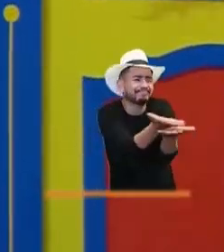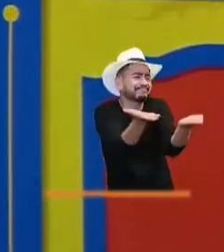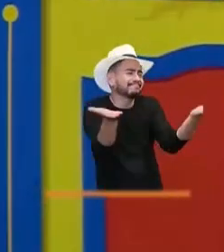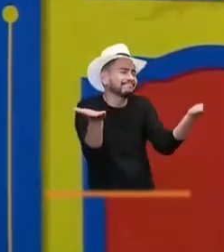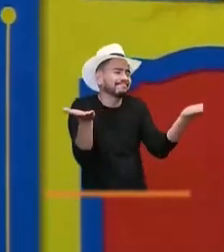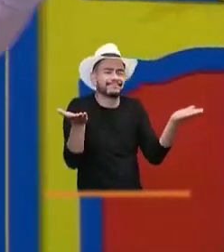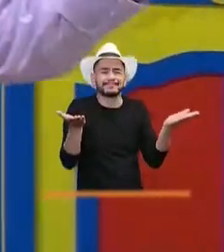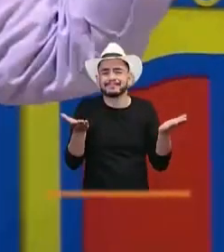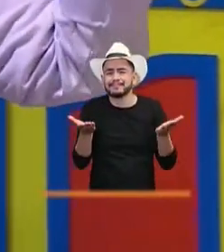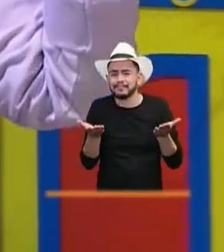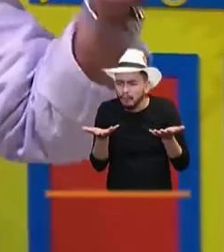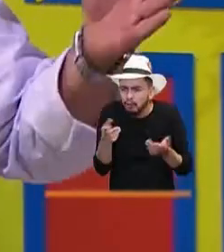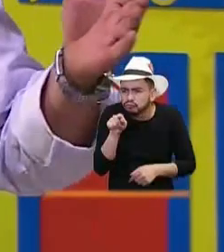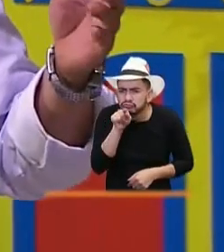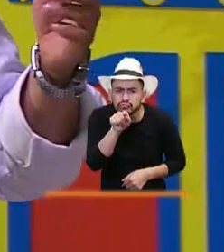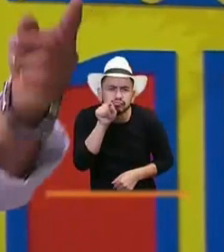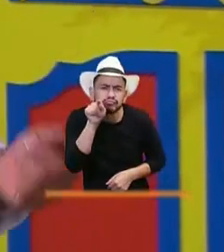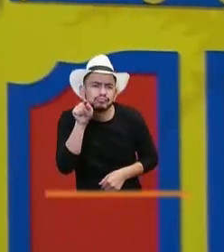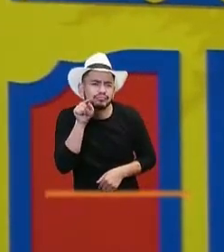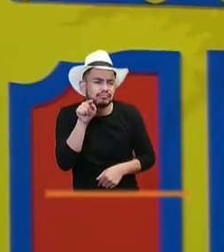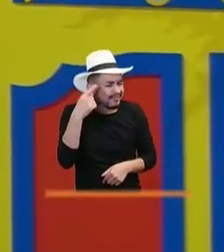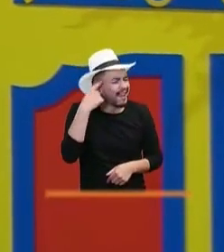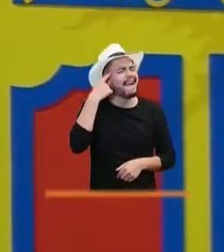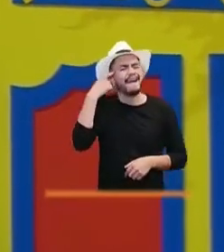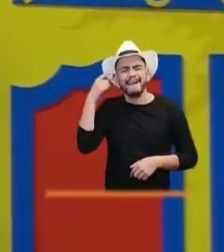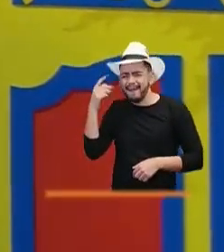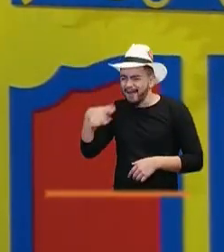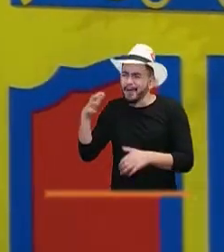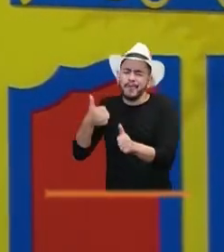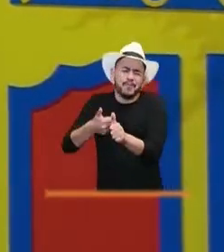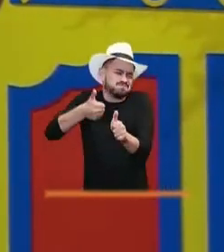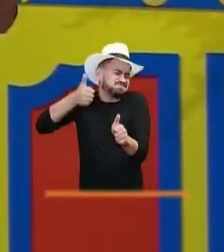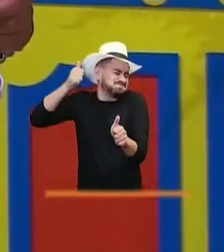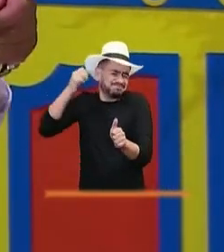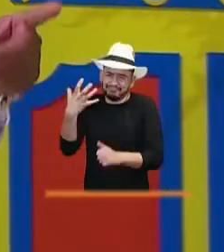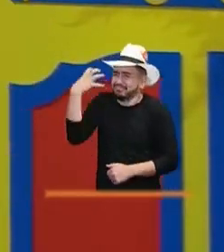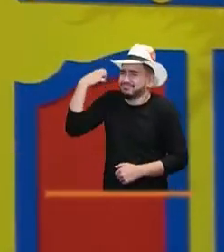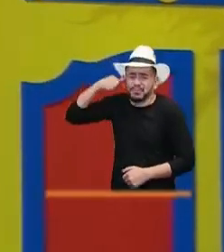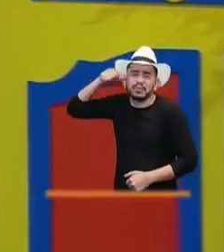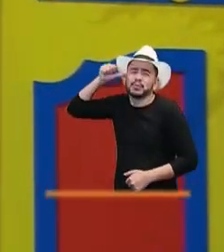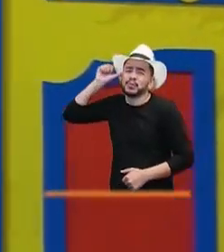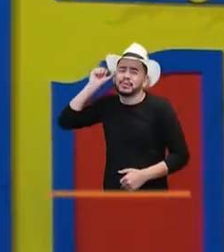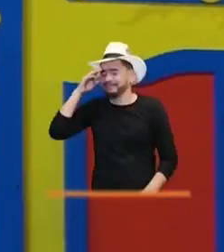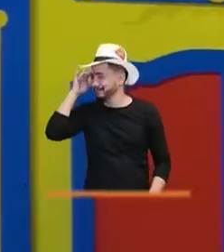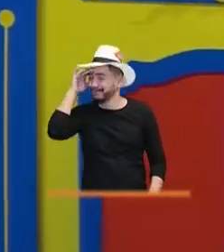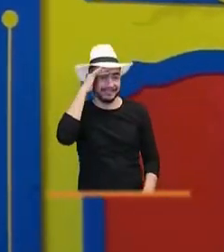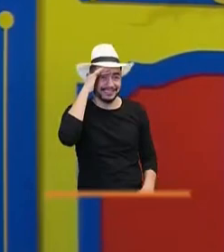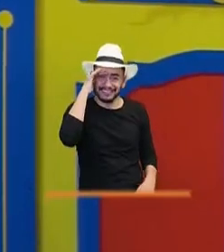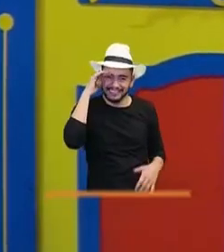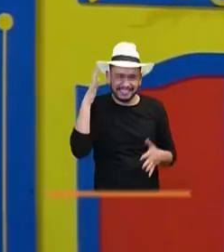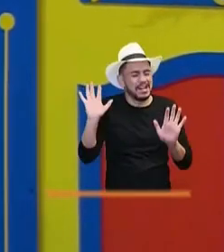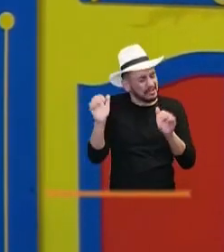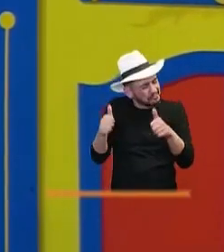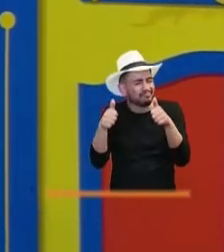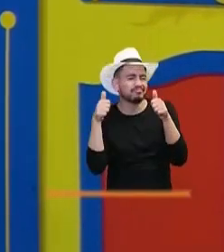Vos te fuiste muy atrás, mas mencionarlo me alegra. Ellos vivieron